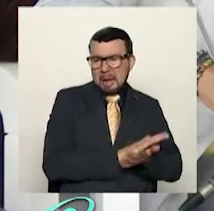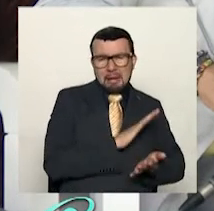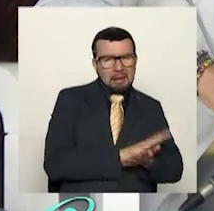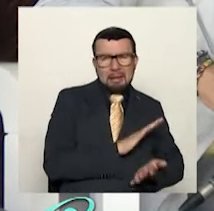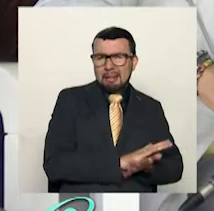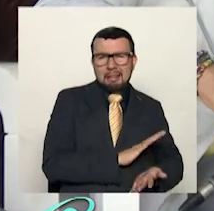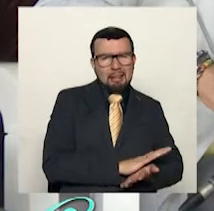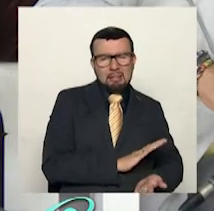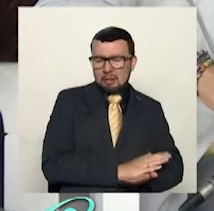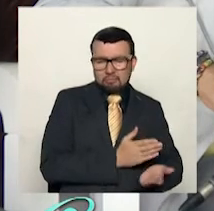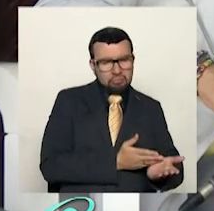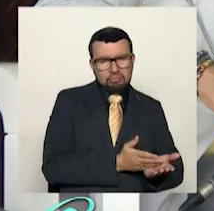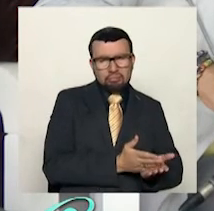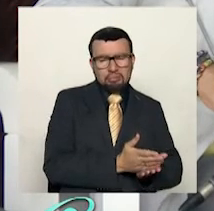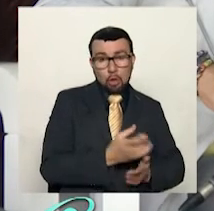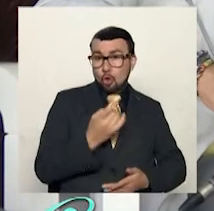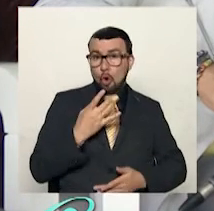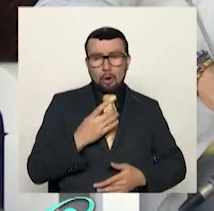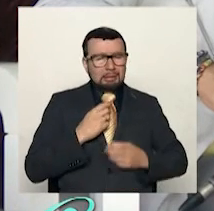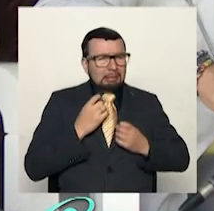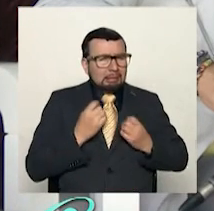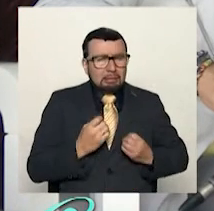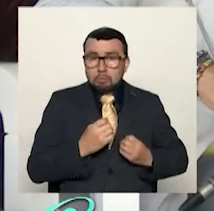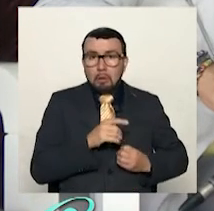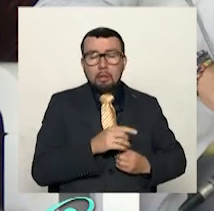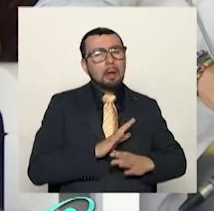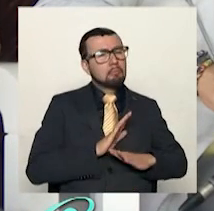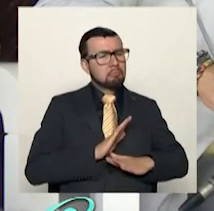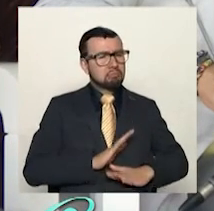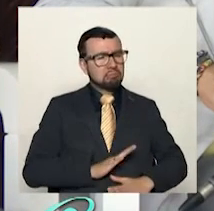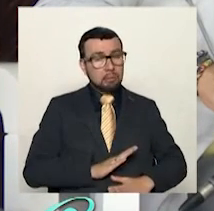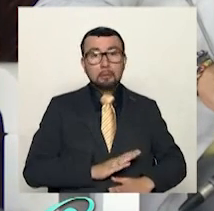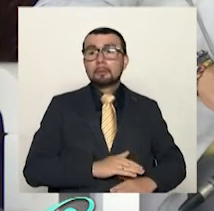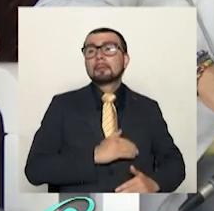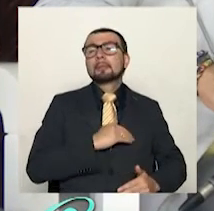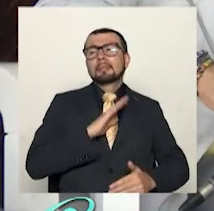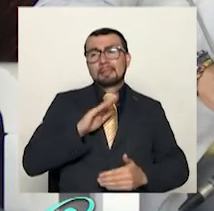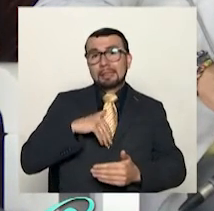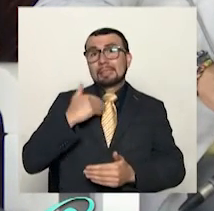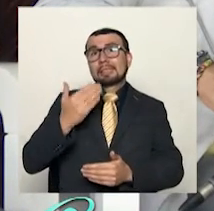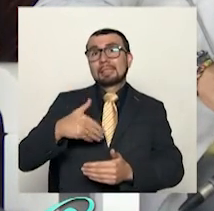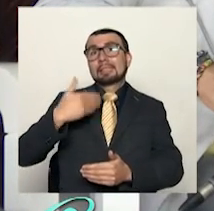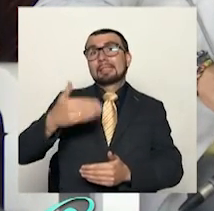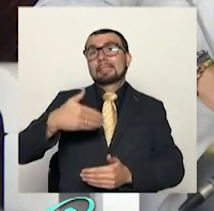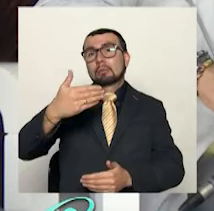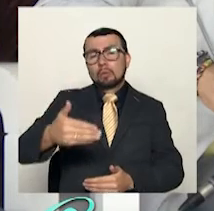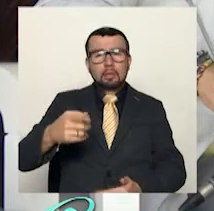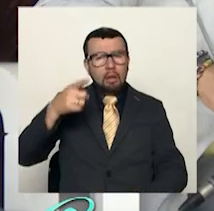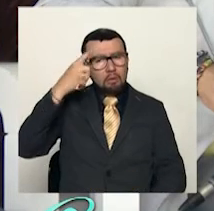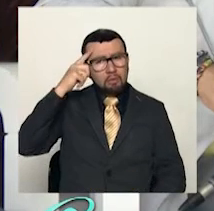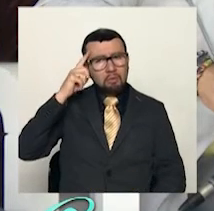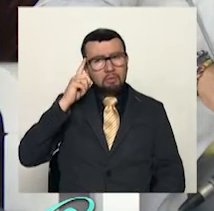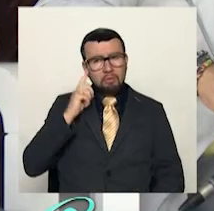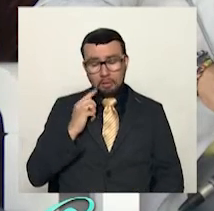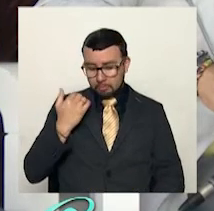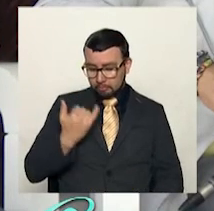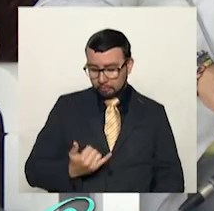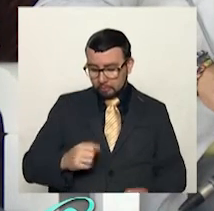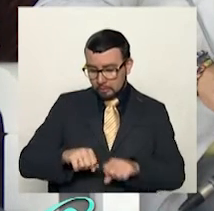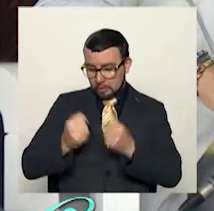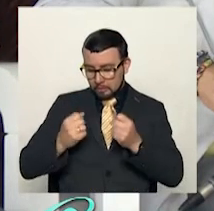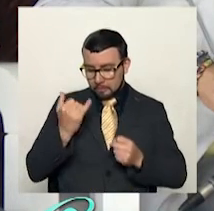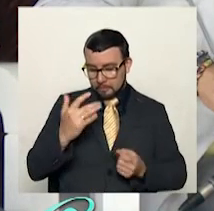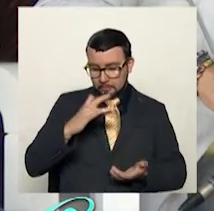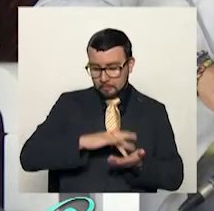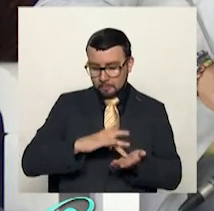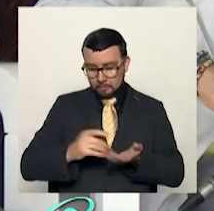dolor se disminuye, no hace nada por consultar, se demora mucho más en ir, luego ya viene la fiebre, el apéndice se revienta, toda la